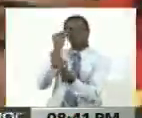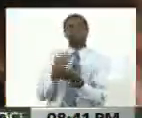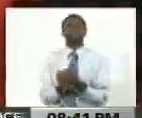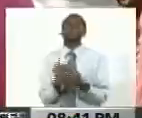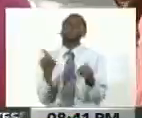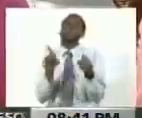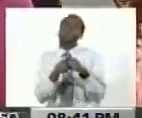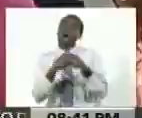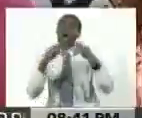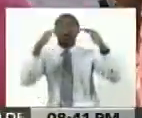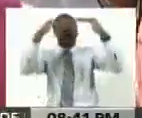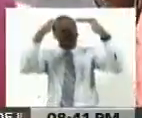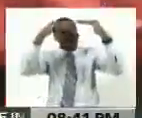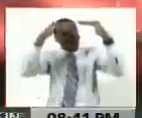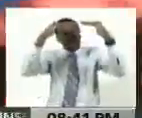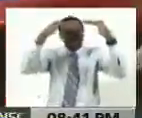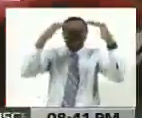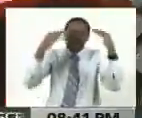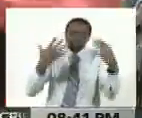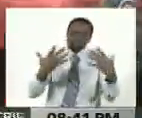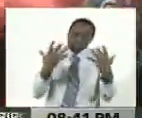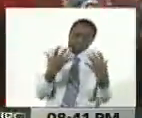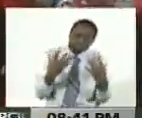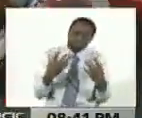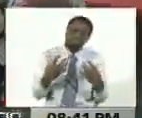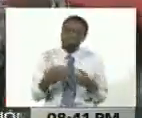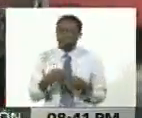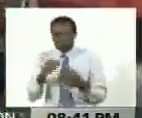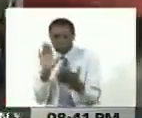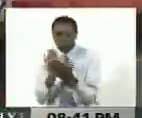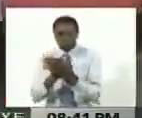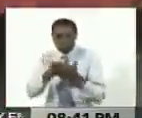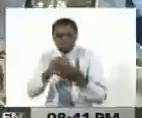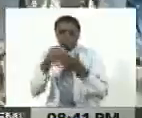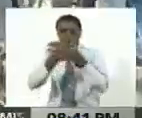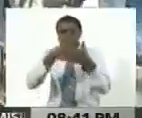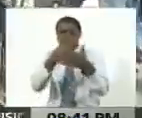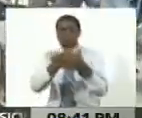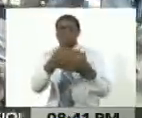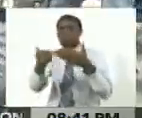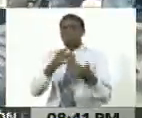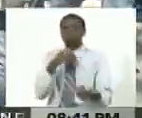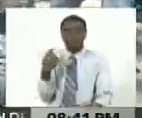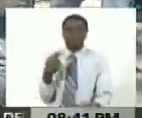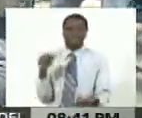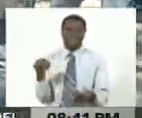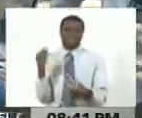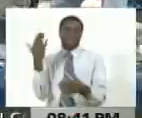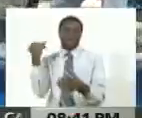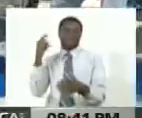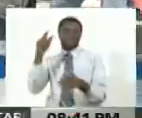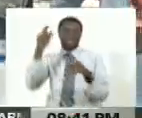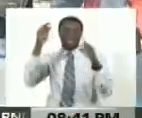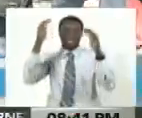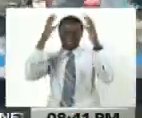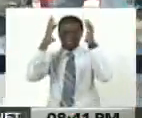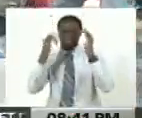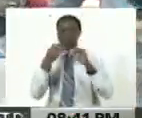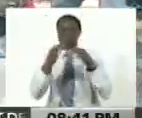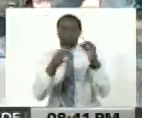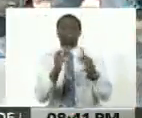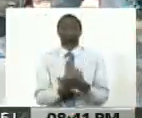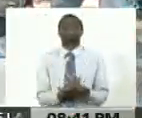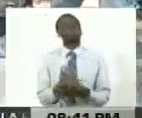y Los que Mueren por la Vida forman parte del despertar de una sociedad. El legado de Alí I sigue vigente, su música y